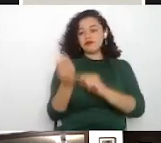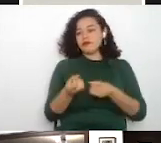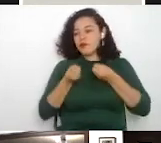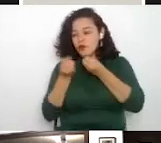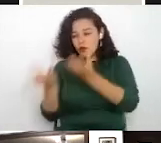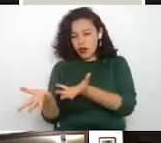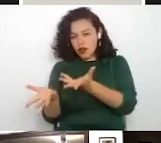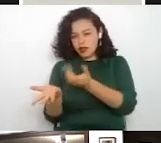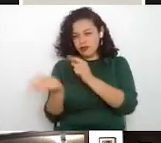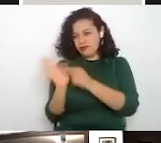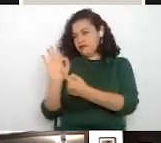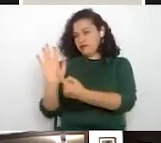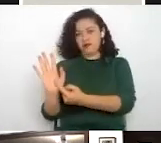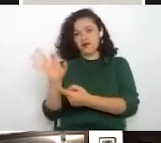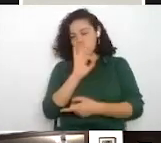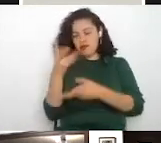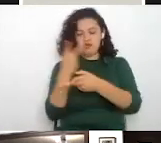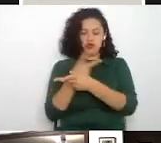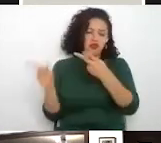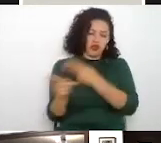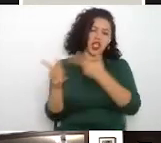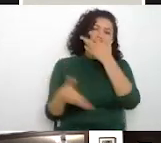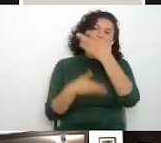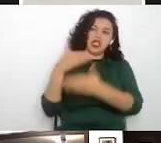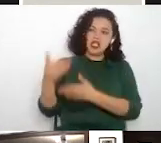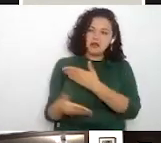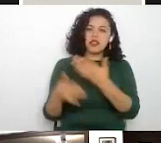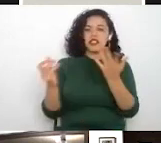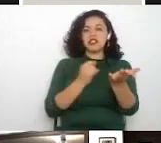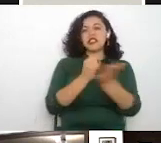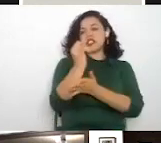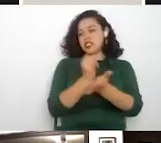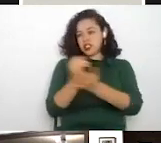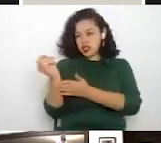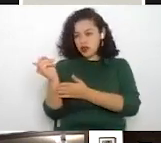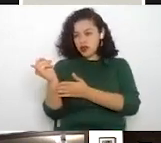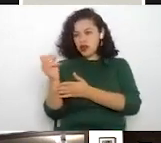salidas que decíamos pueden ser productos, servicios, la toma de decisiones.